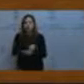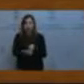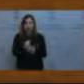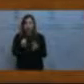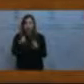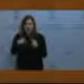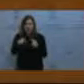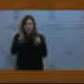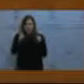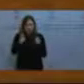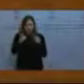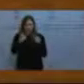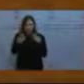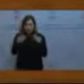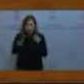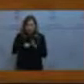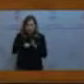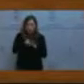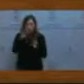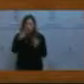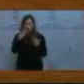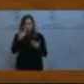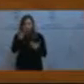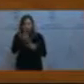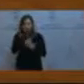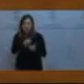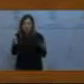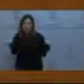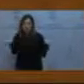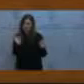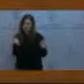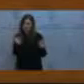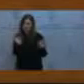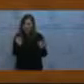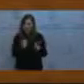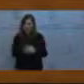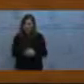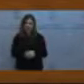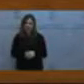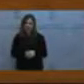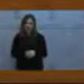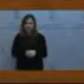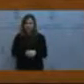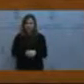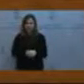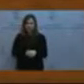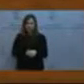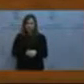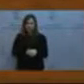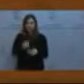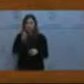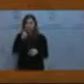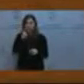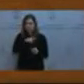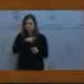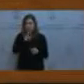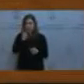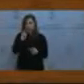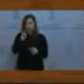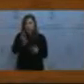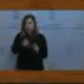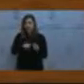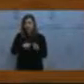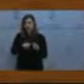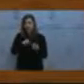No hubo ni el amado, señora consejera. Mire, la segunda observación es que esta comparecencia, señora